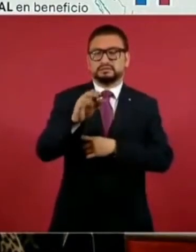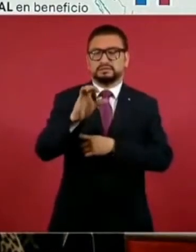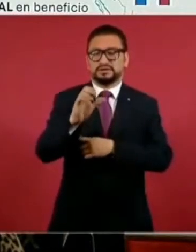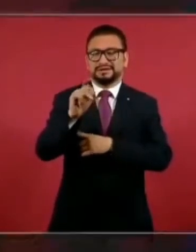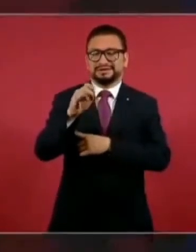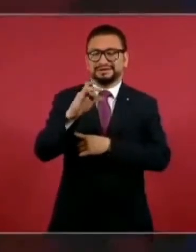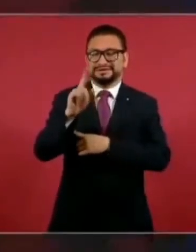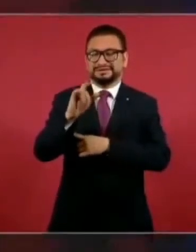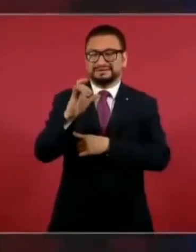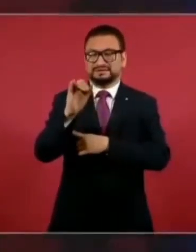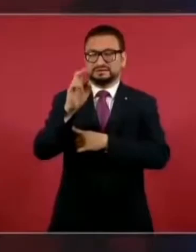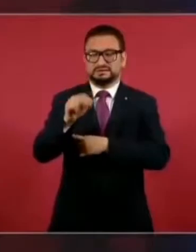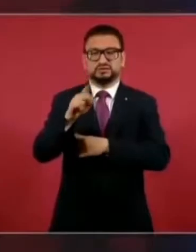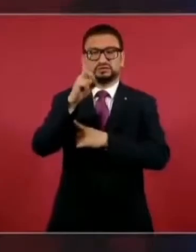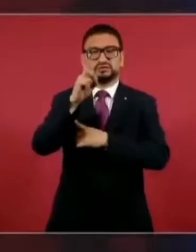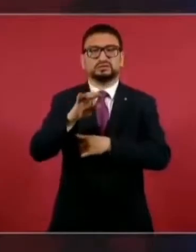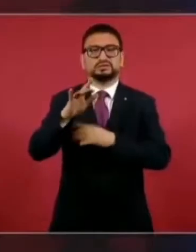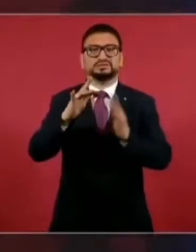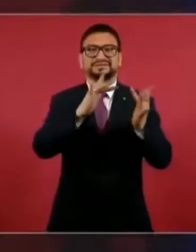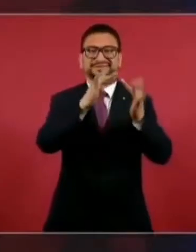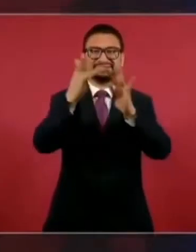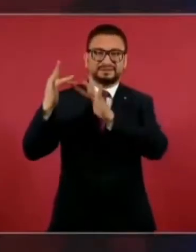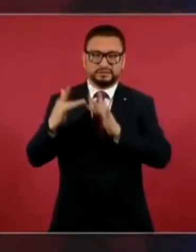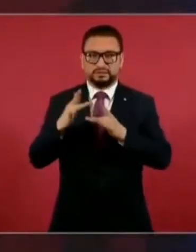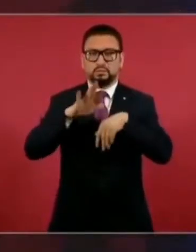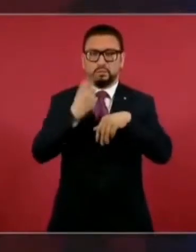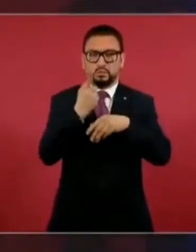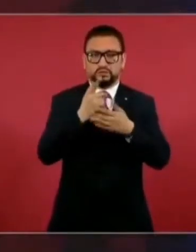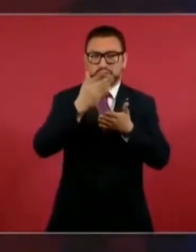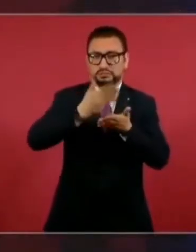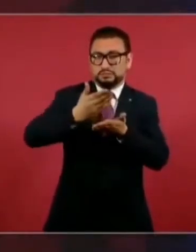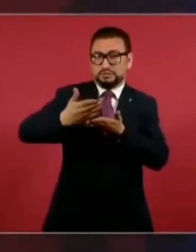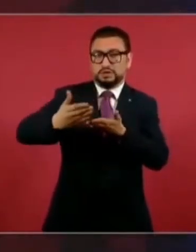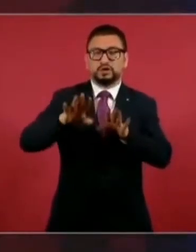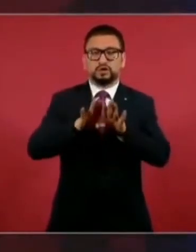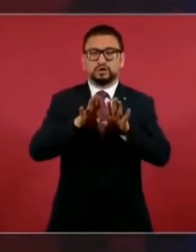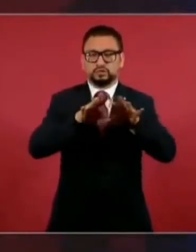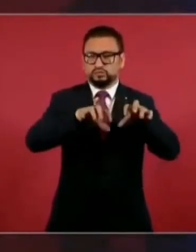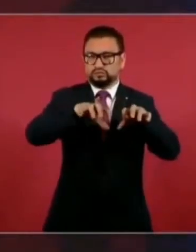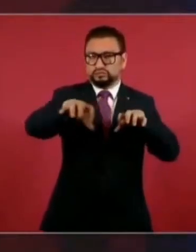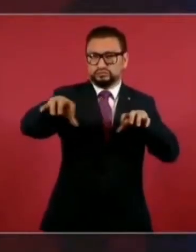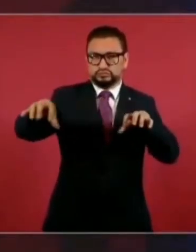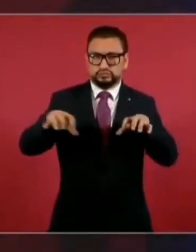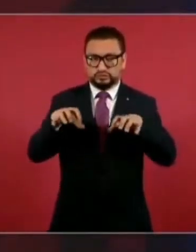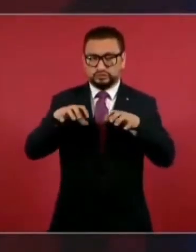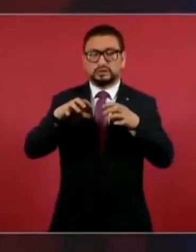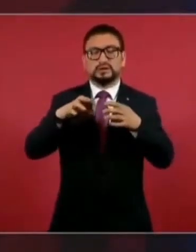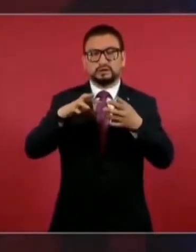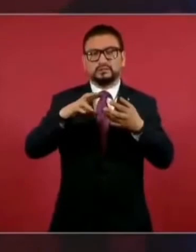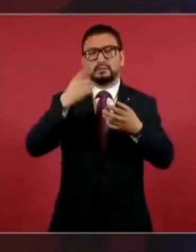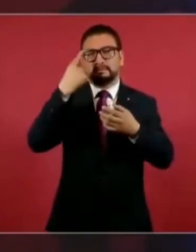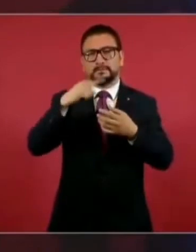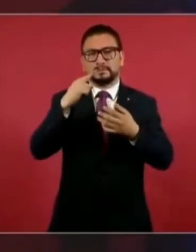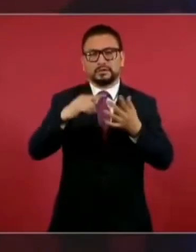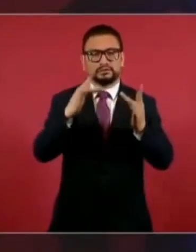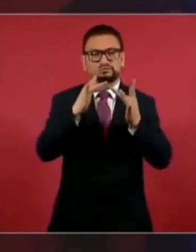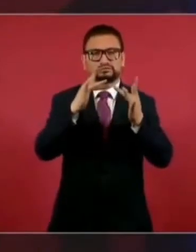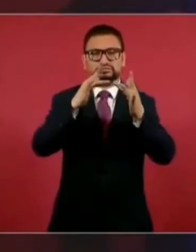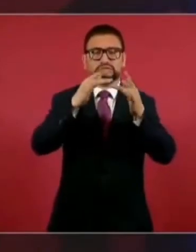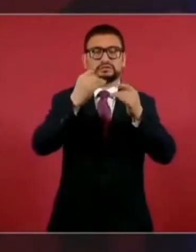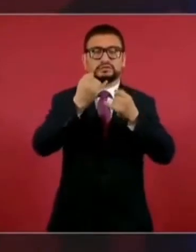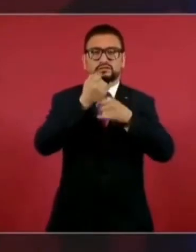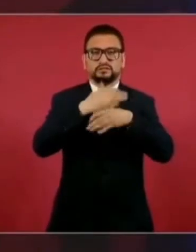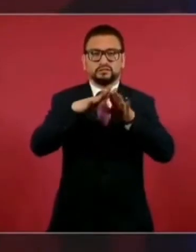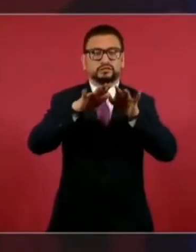red, porque efectivamente secciona cada uno de los circuitos que tienen un rol fundamental para hacer transporte de